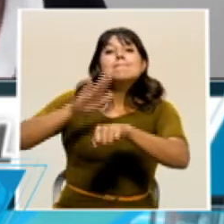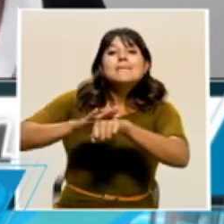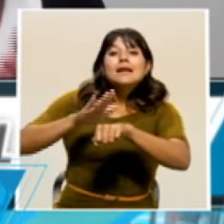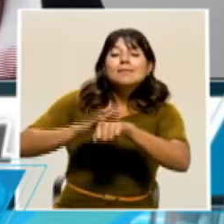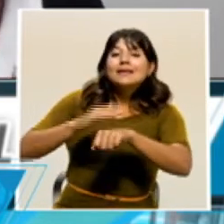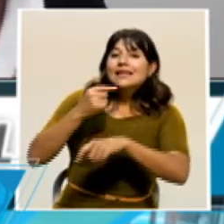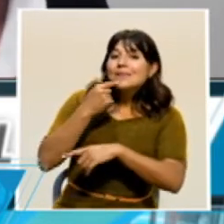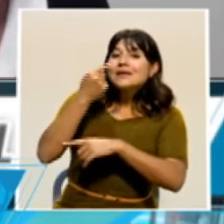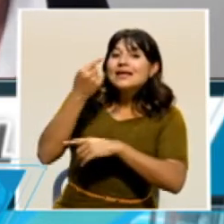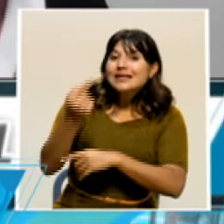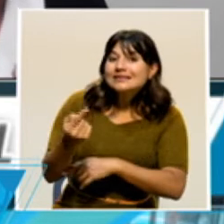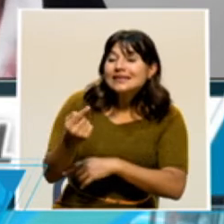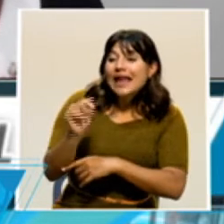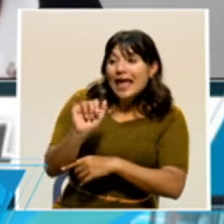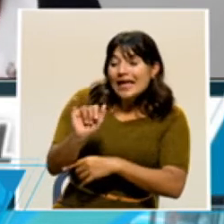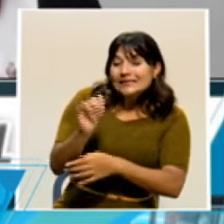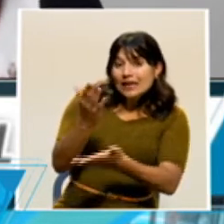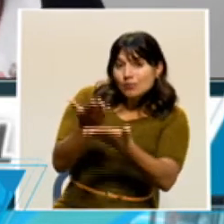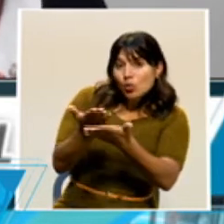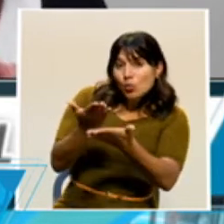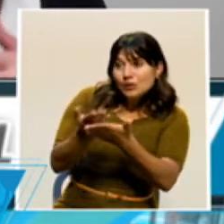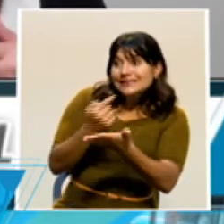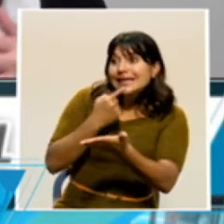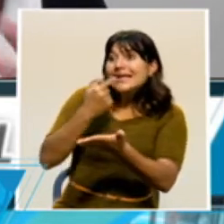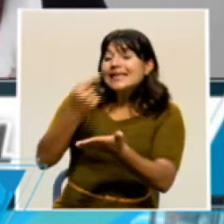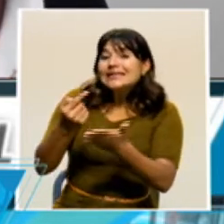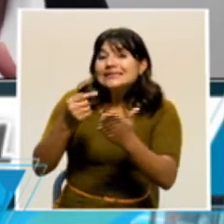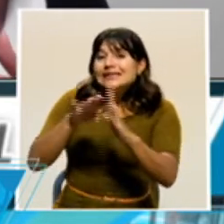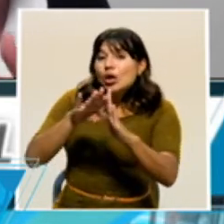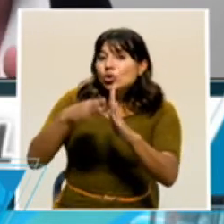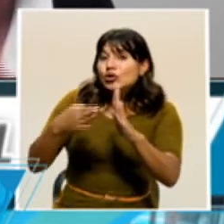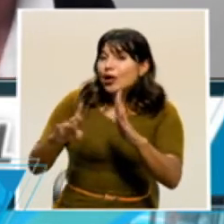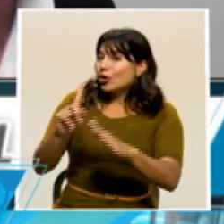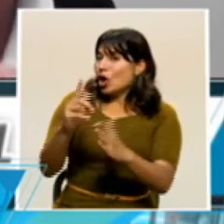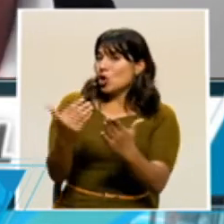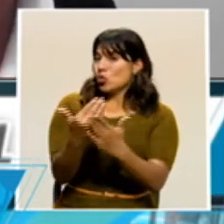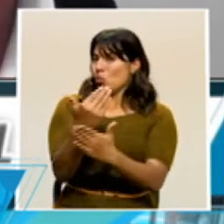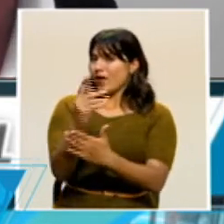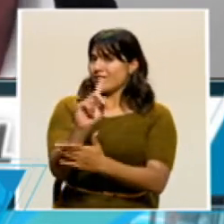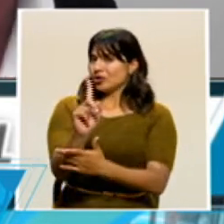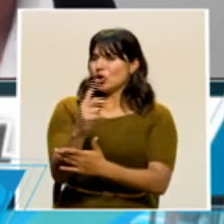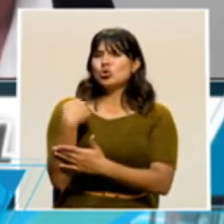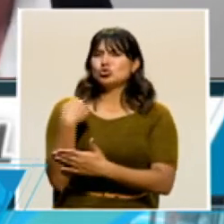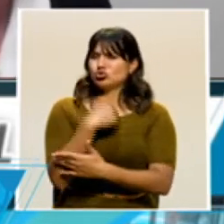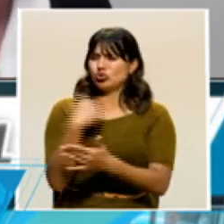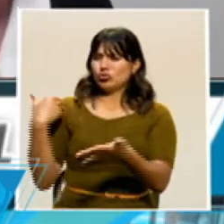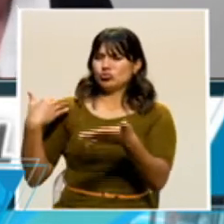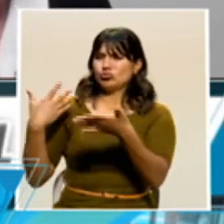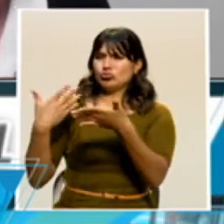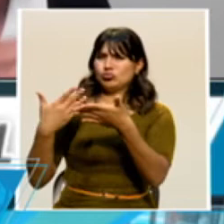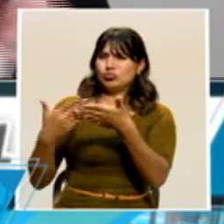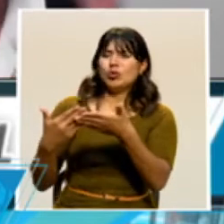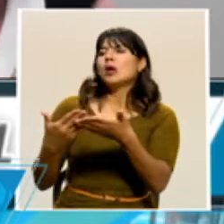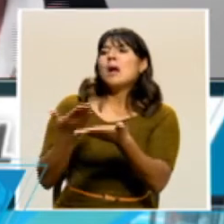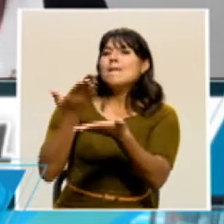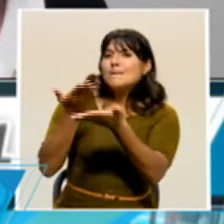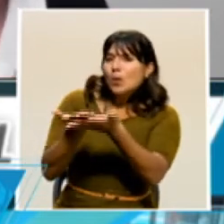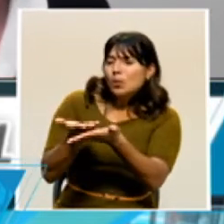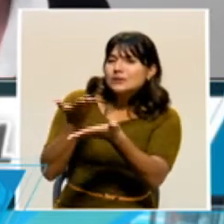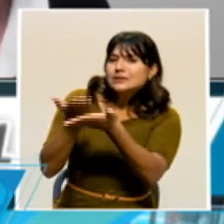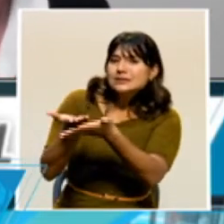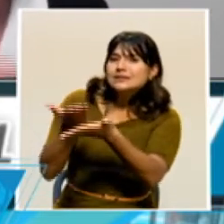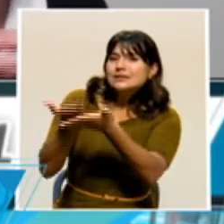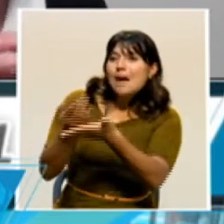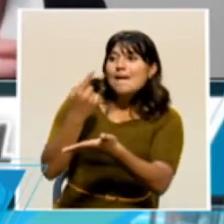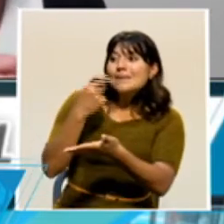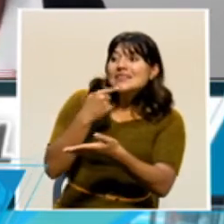propuestas de la Contraloría no son nuevas, o sea, tenemos años de estar hablando de estos temas para a los tomadores